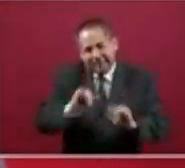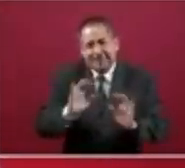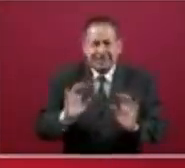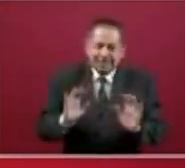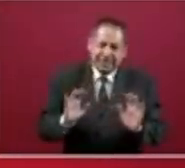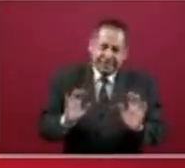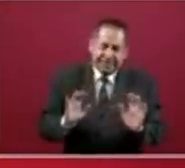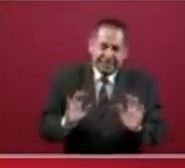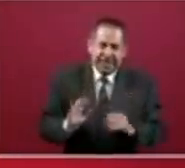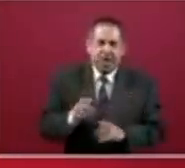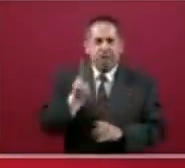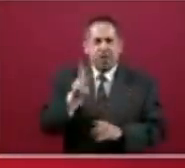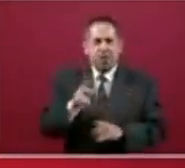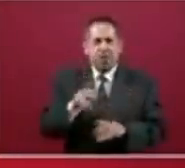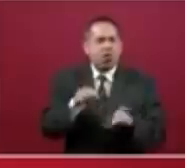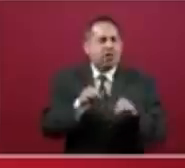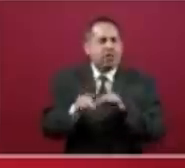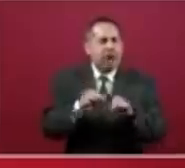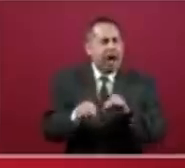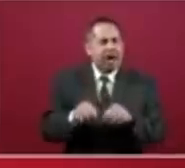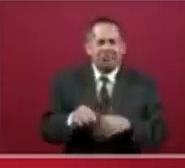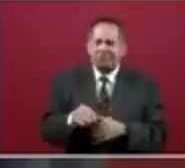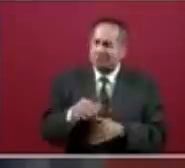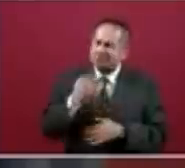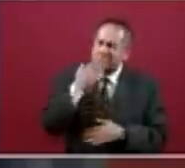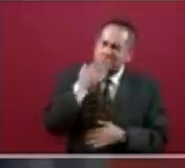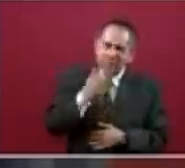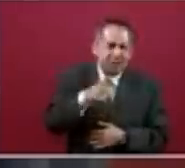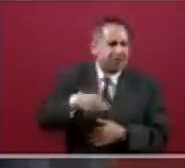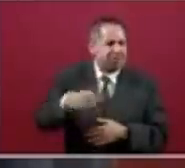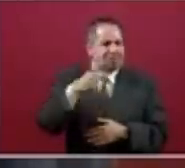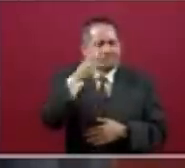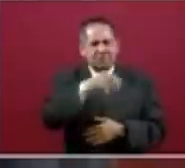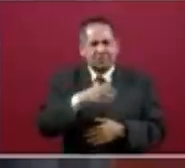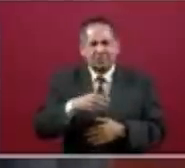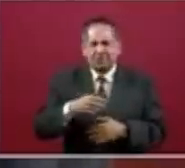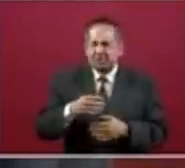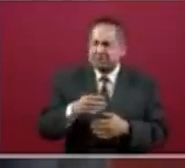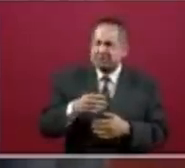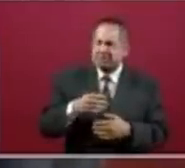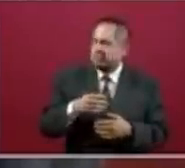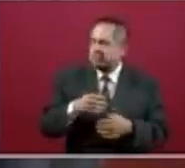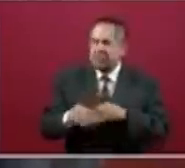Pero es un trabajo muy satisfactorio el poder